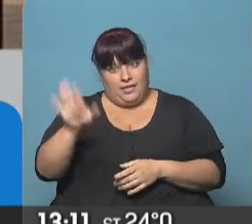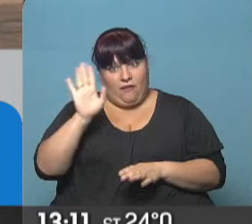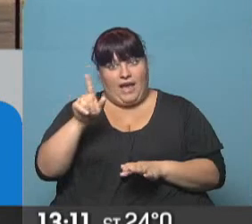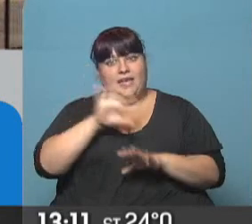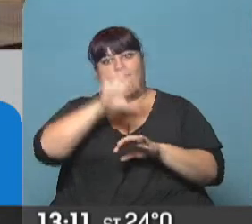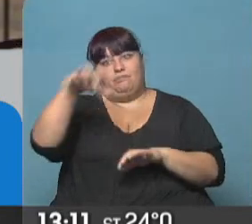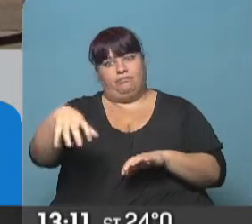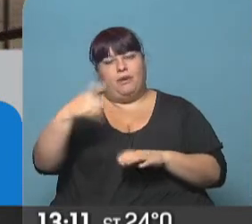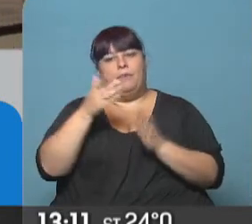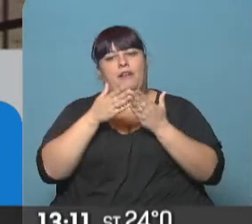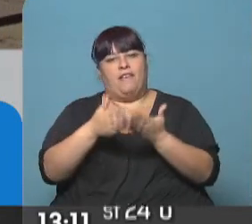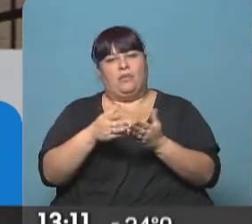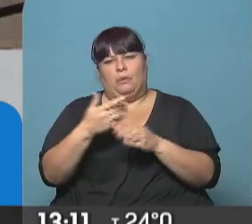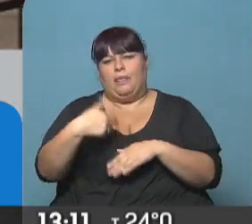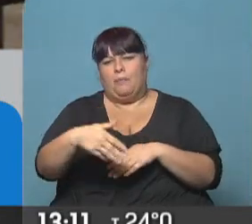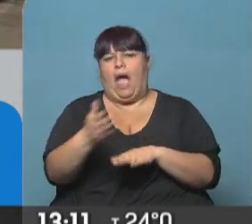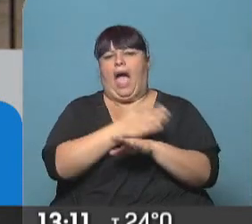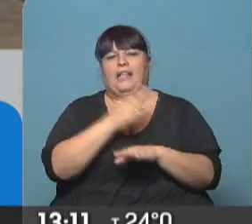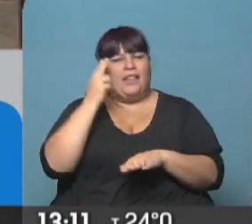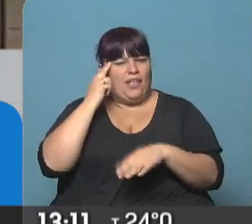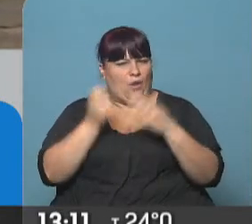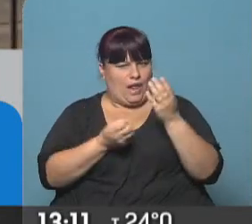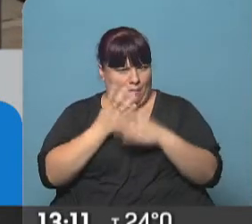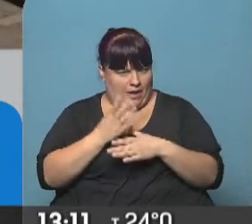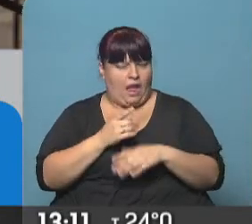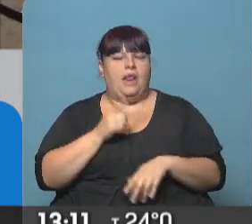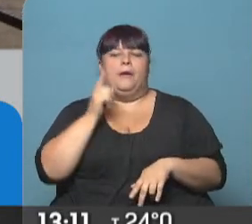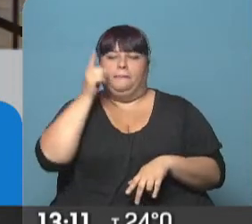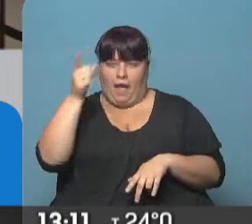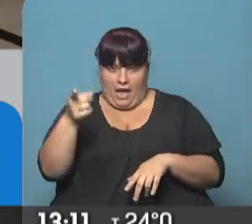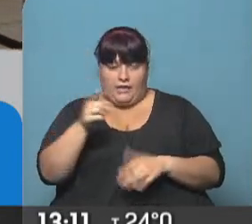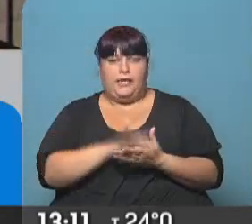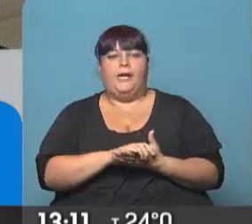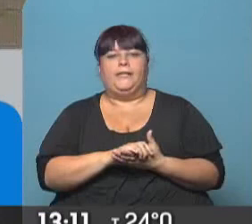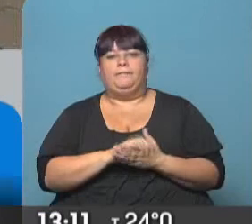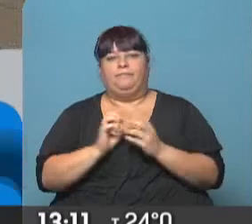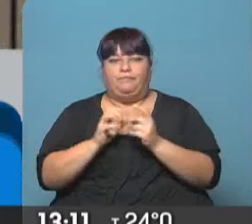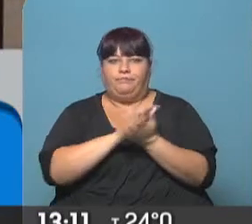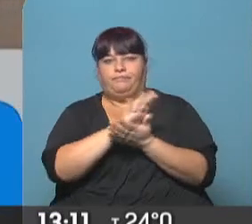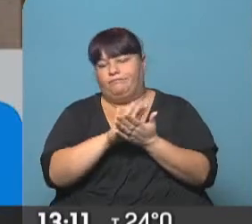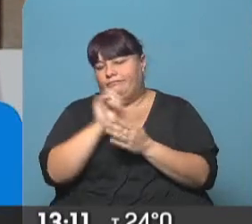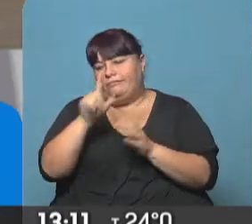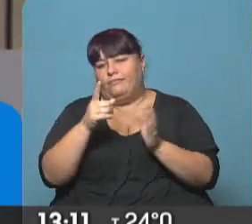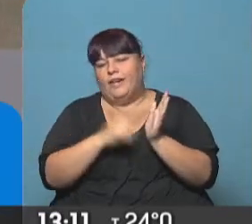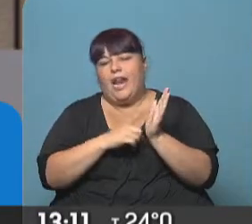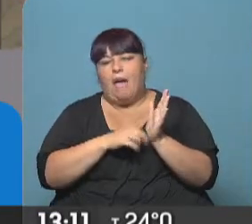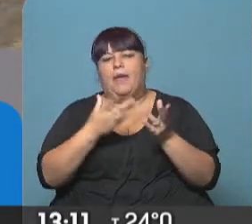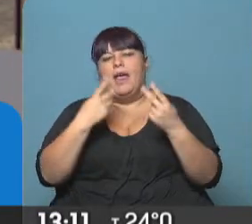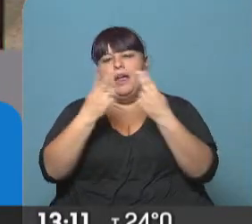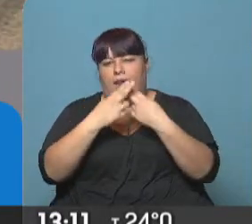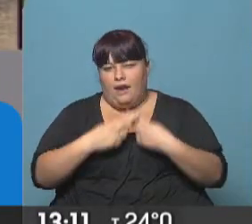dependencia de la prefectura minutos antes de las 9 de la mañana. Allí, bueno, las tratativas de rigor tienen que ver con los